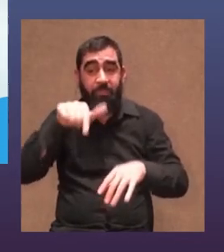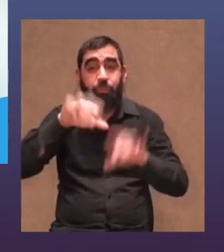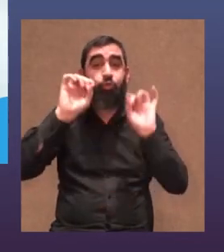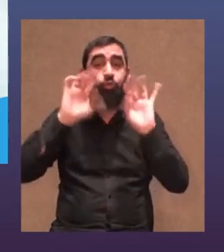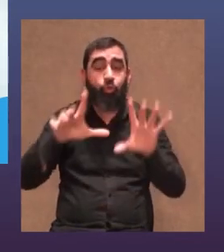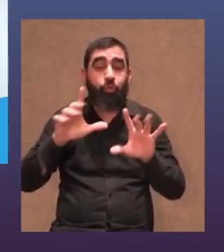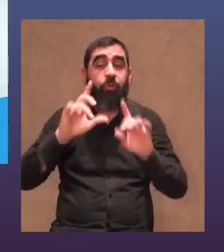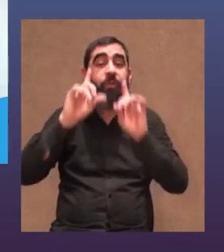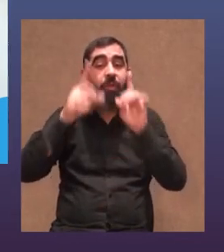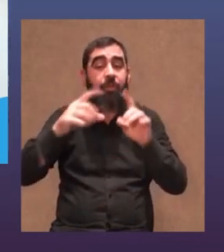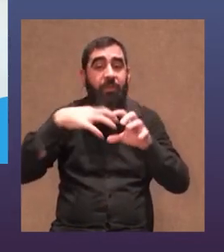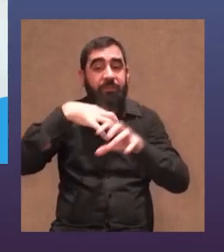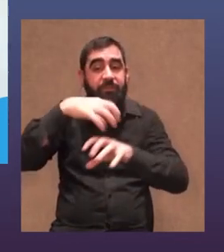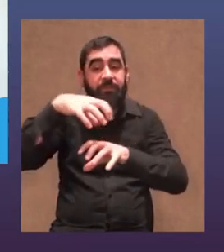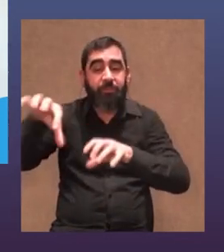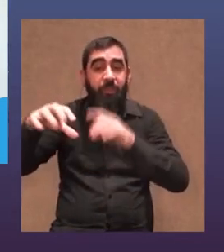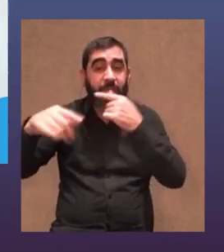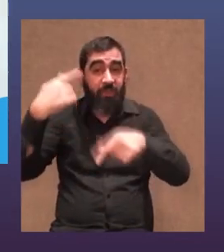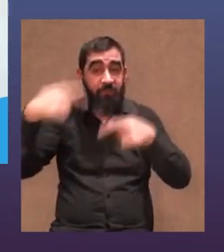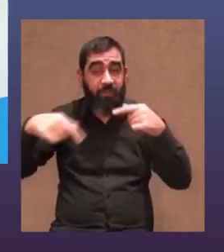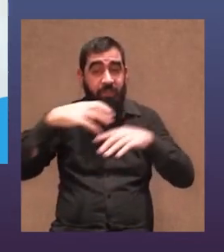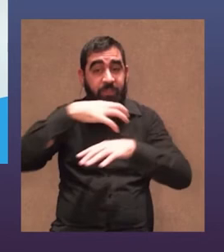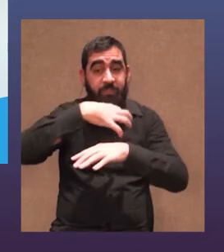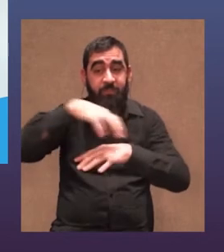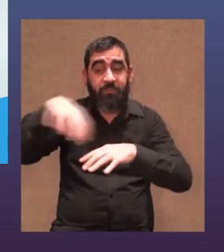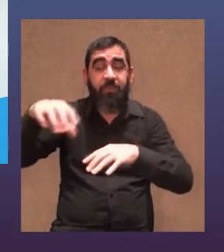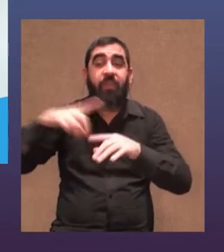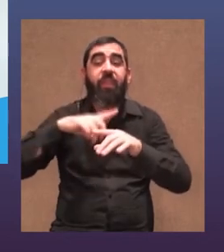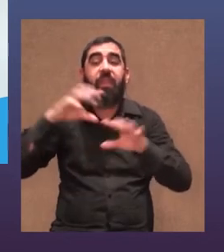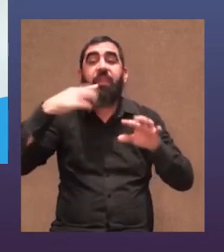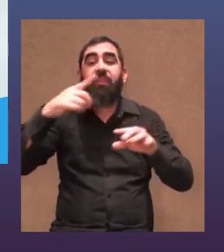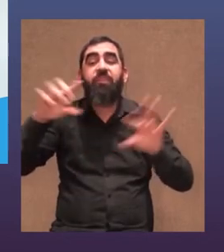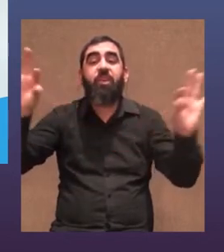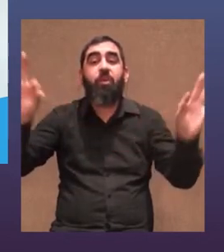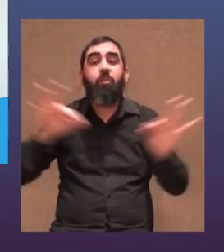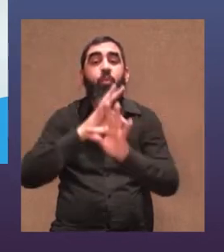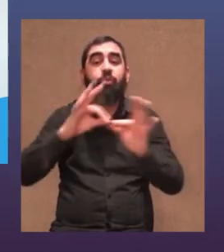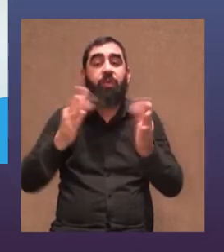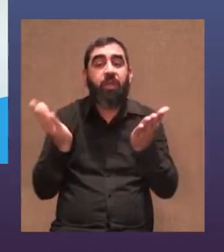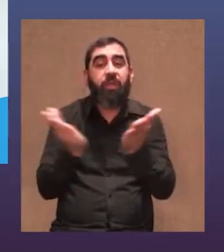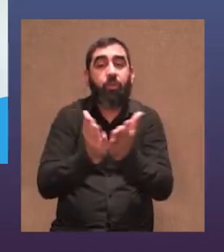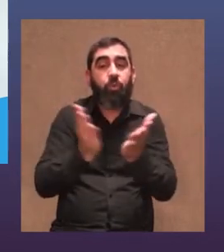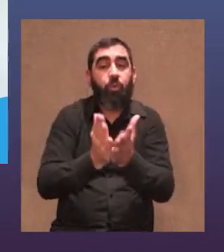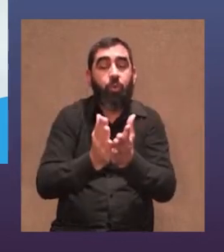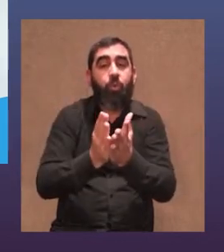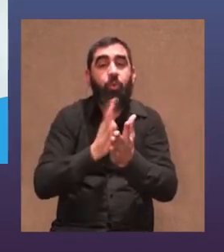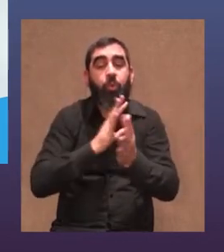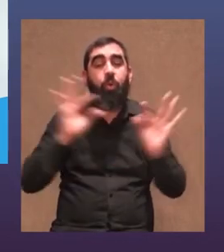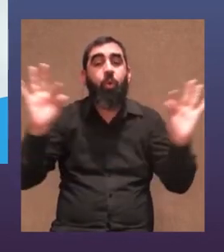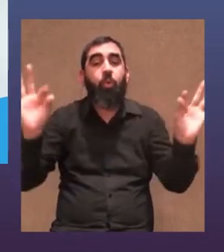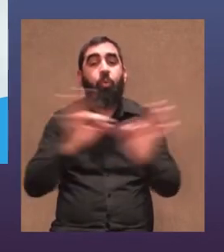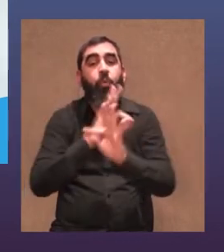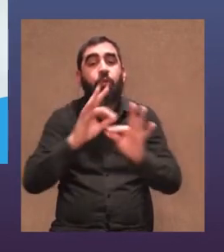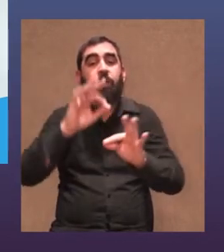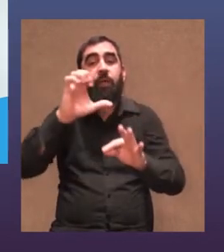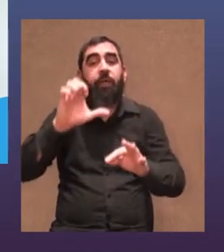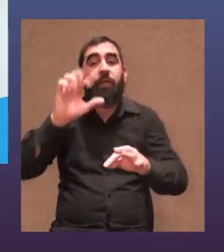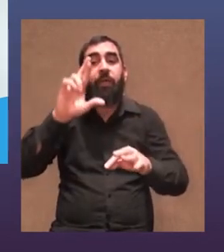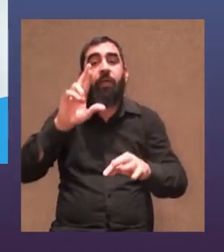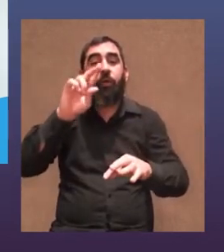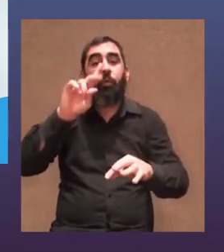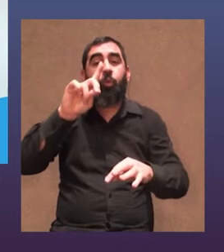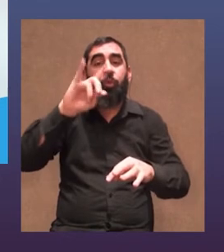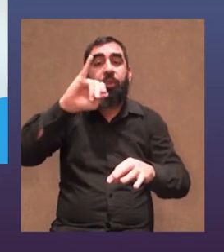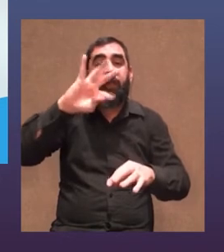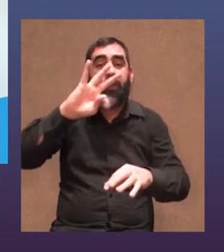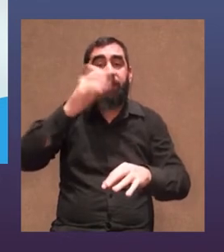también clasificar, hay otra clasificación que dice música académica o música erudita, ¿no? Sí.